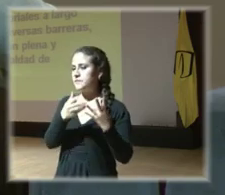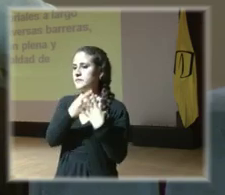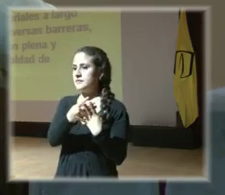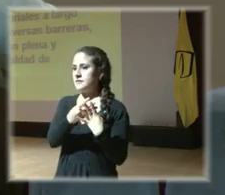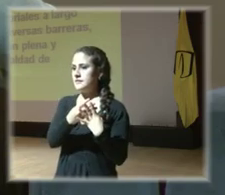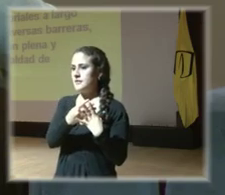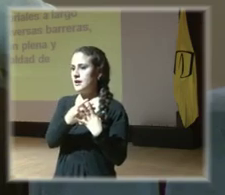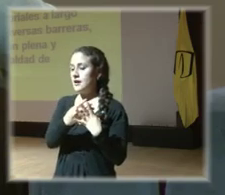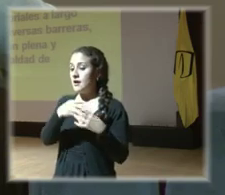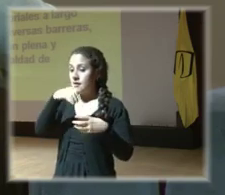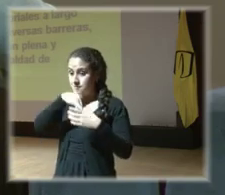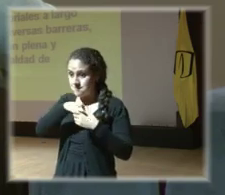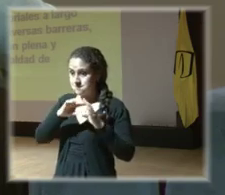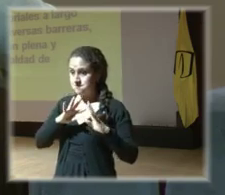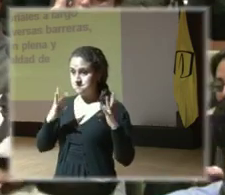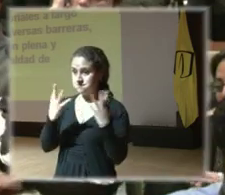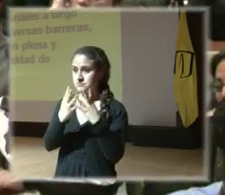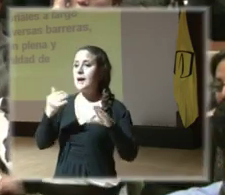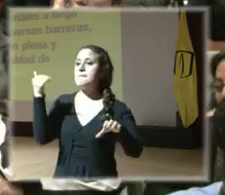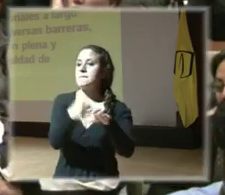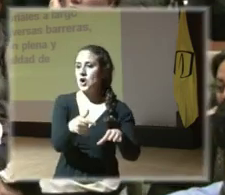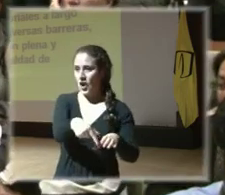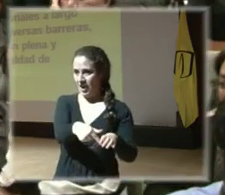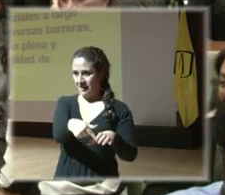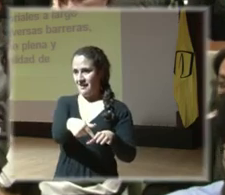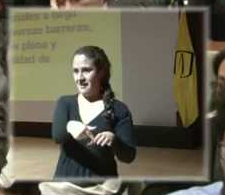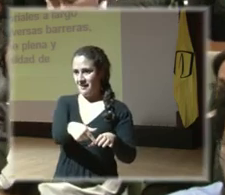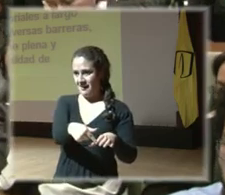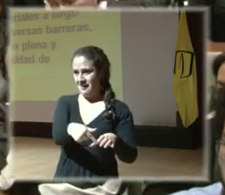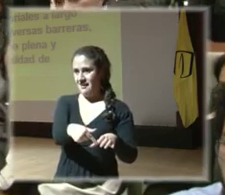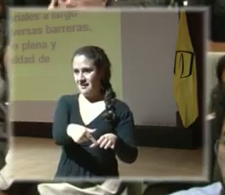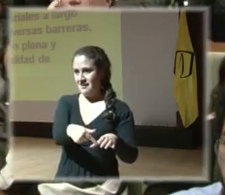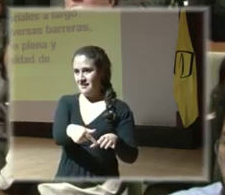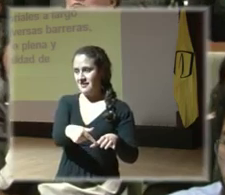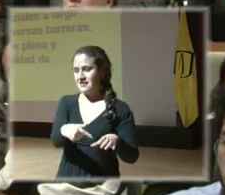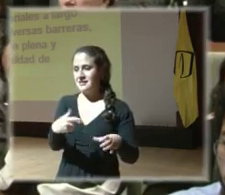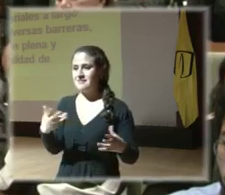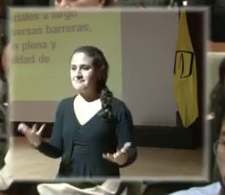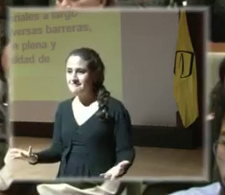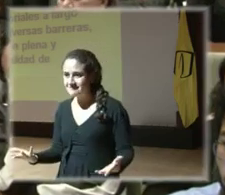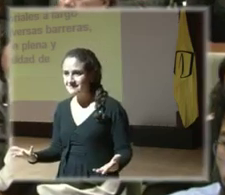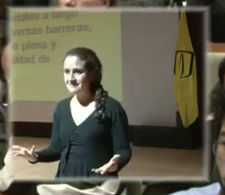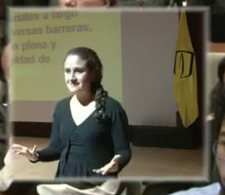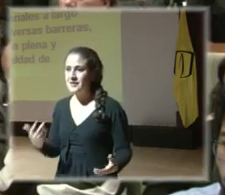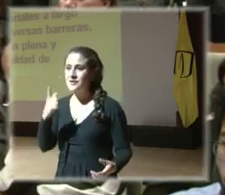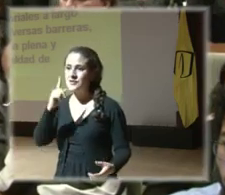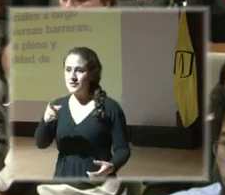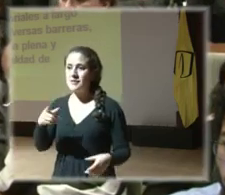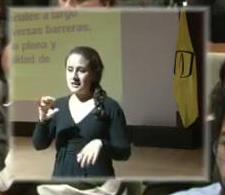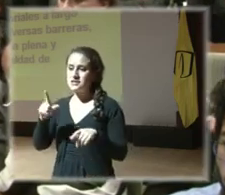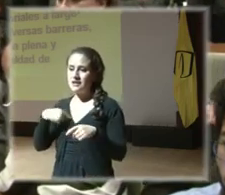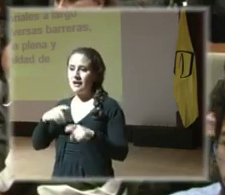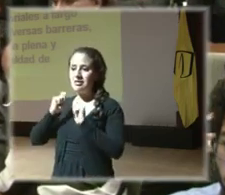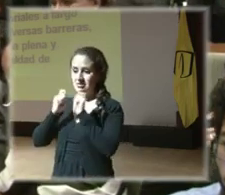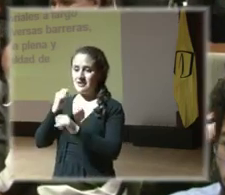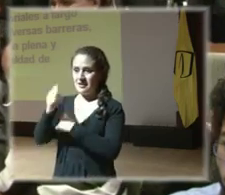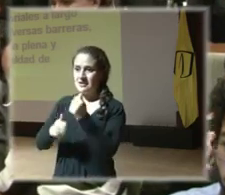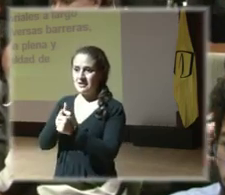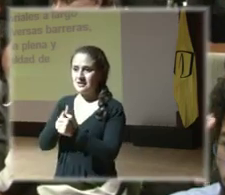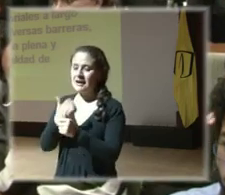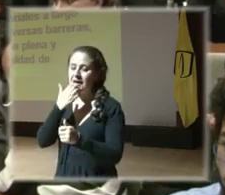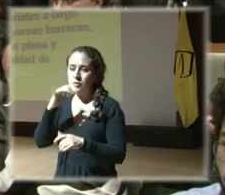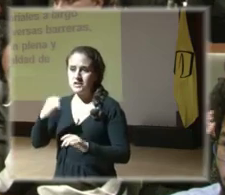en el reclusorio lo violan. Entonces él ponía así como el ejemplo, bueno, ¿qué hubiera pasado si ya tuviera la interdicción y yo hubiera ido